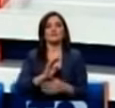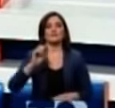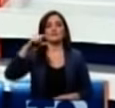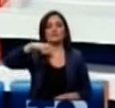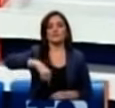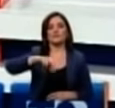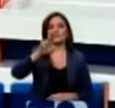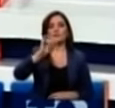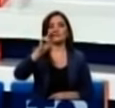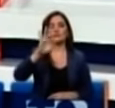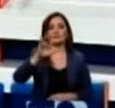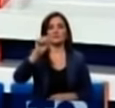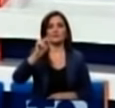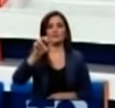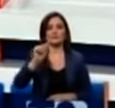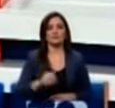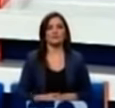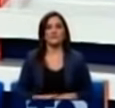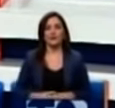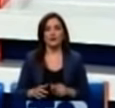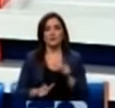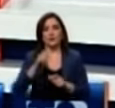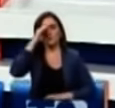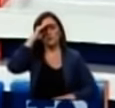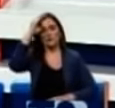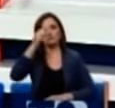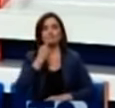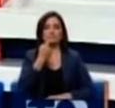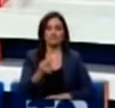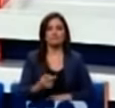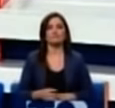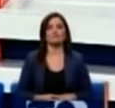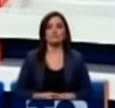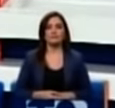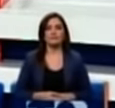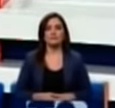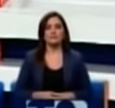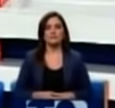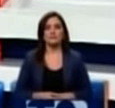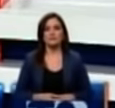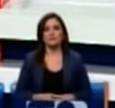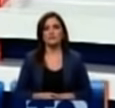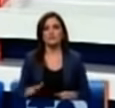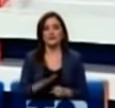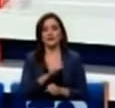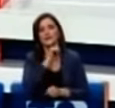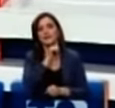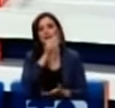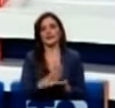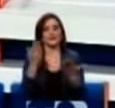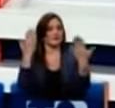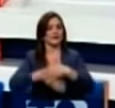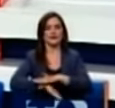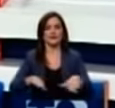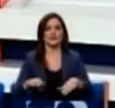Quintana, al norte de Quito, pues sus moradores y la policía aseguran haber eliminado completamente la presencia de la delincuencia.